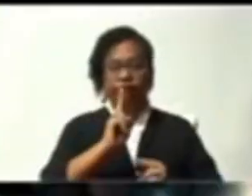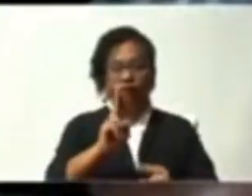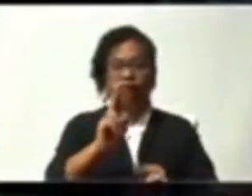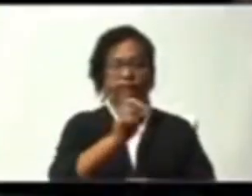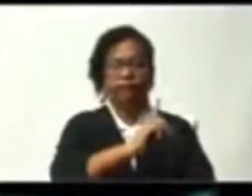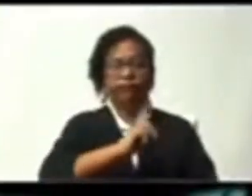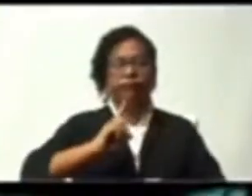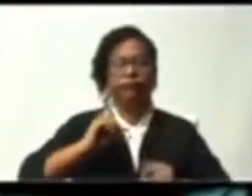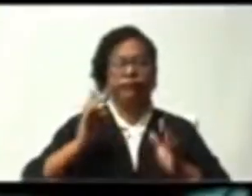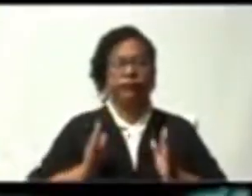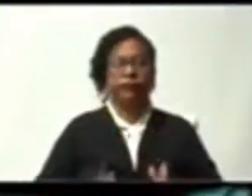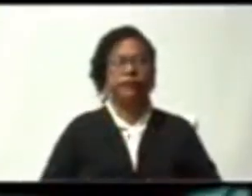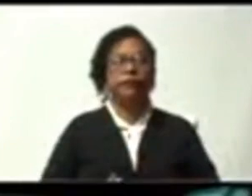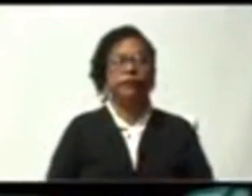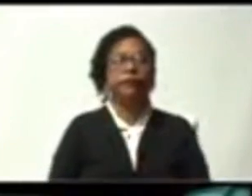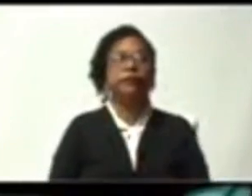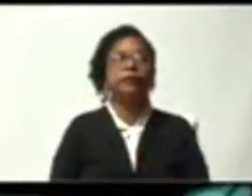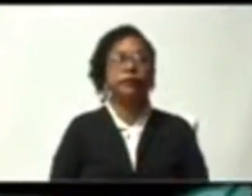diputadas.